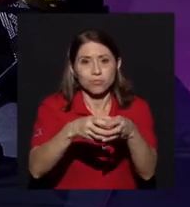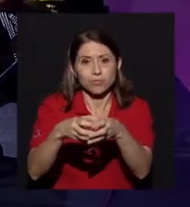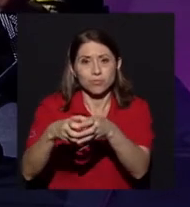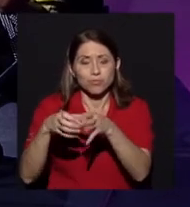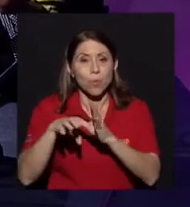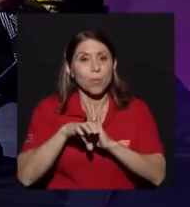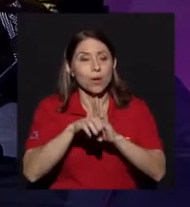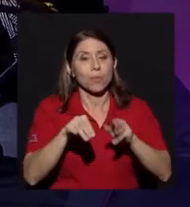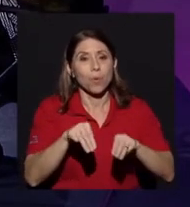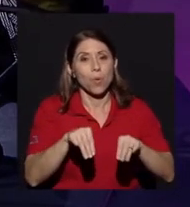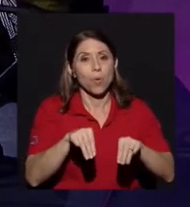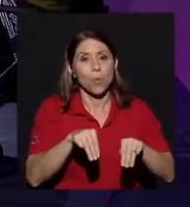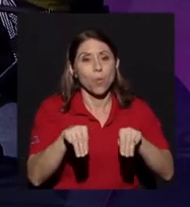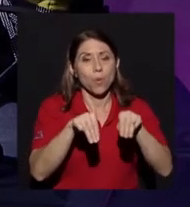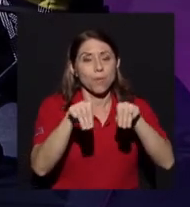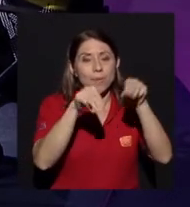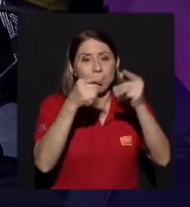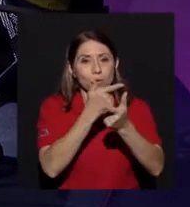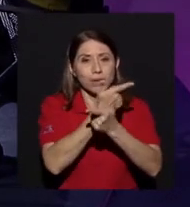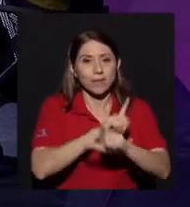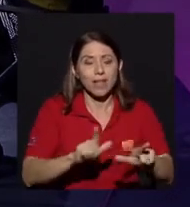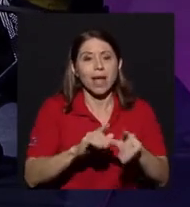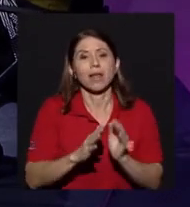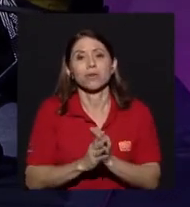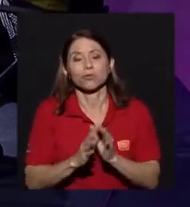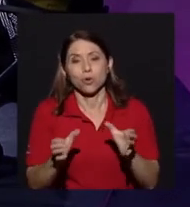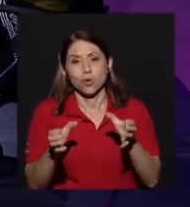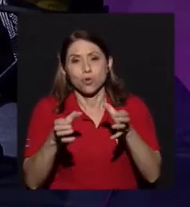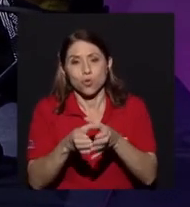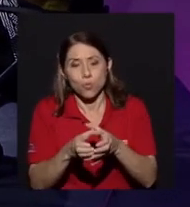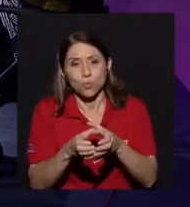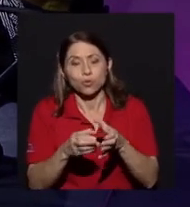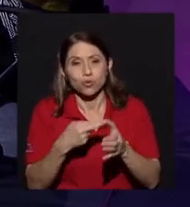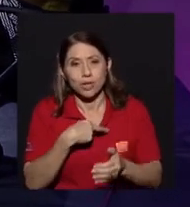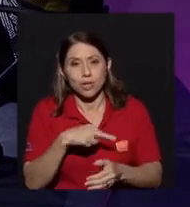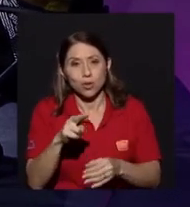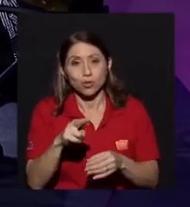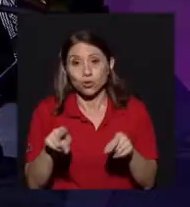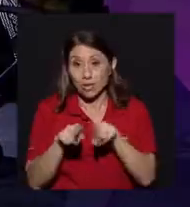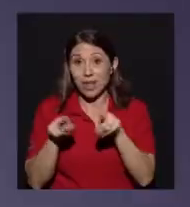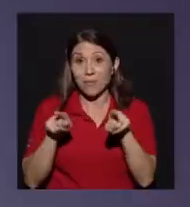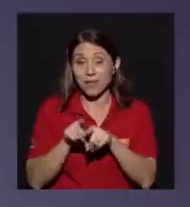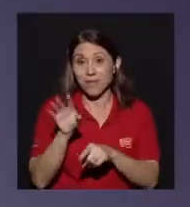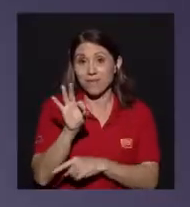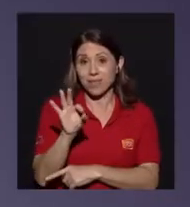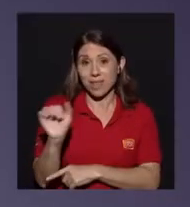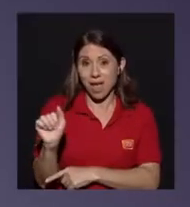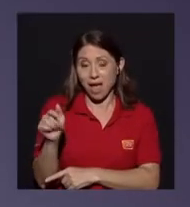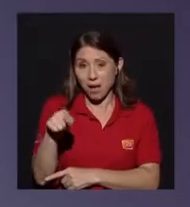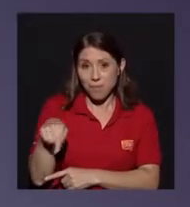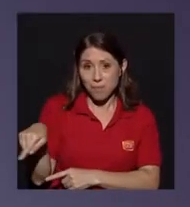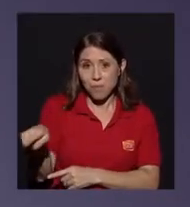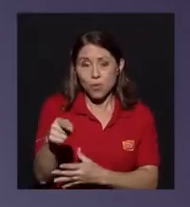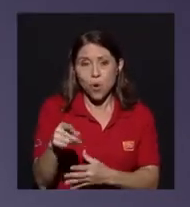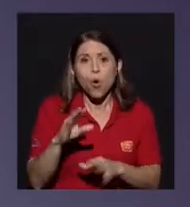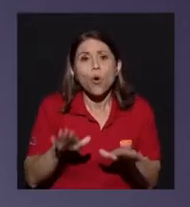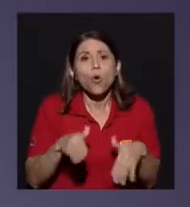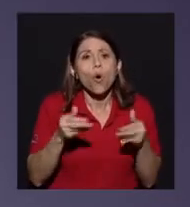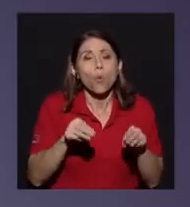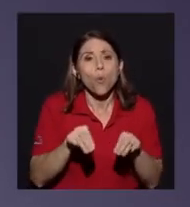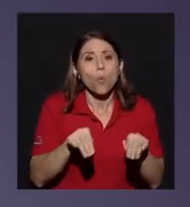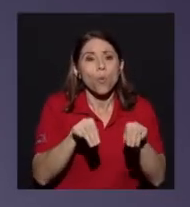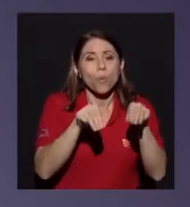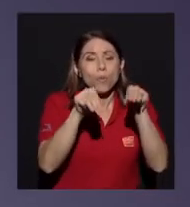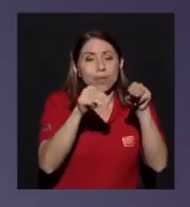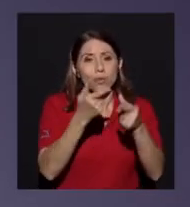libertarios grupos religiosos entre sus diputados hasta el frente amplio como como los libertarios el frente